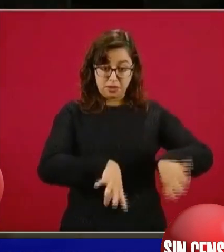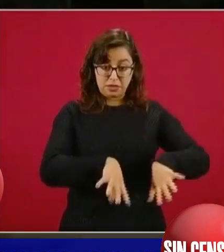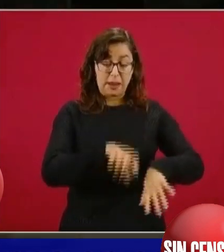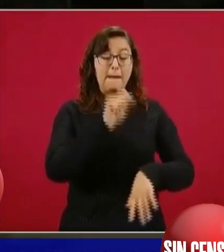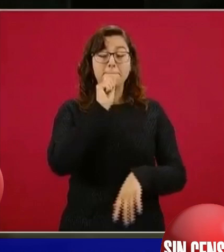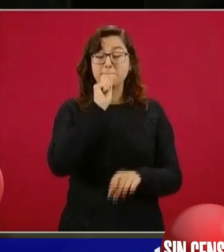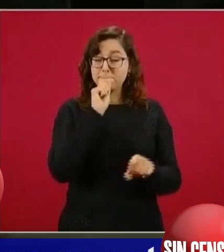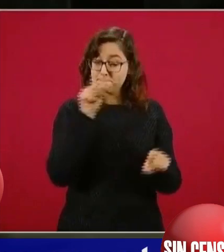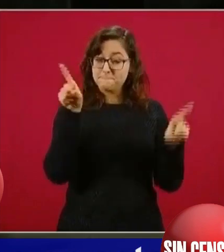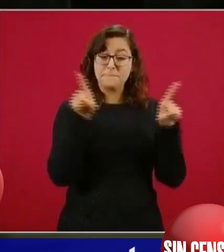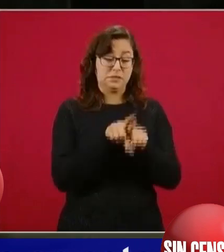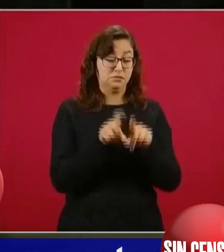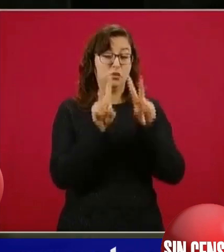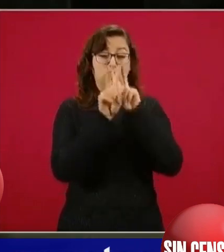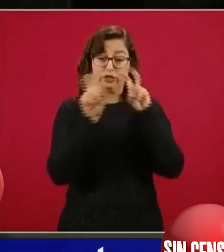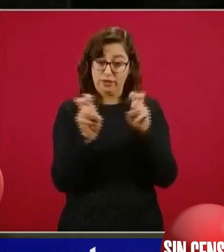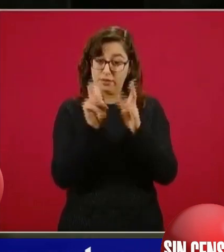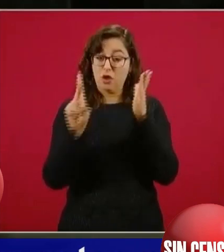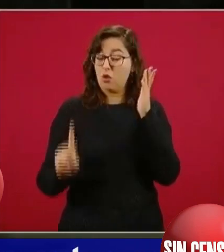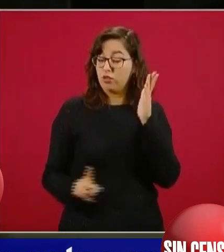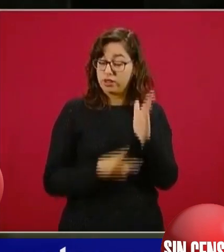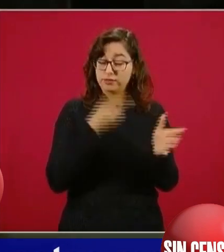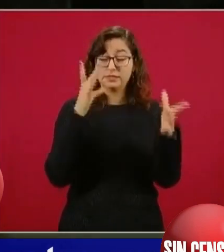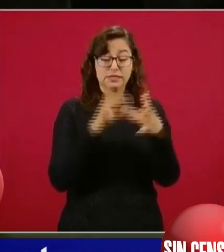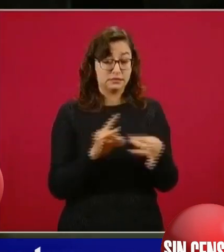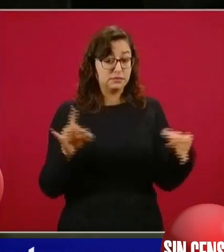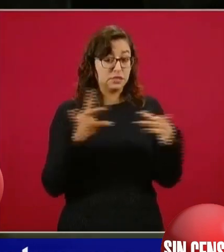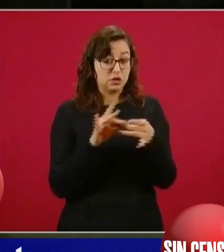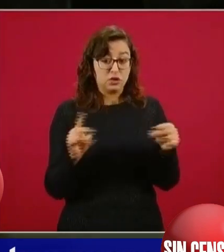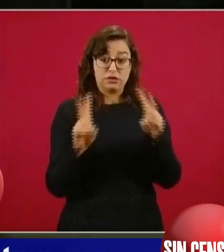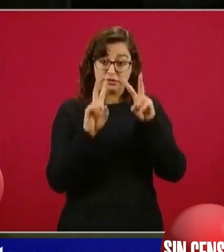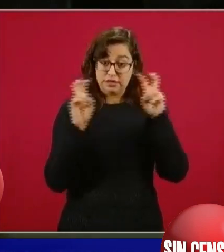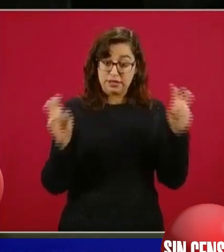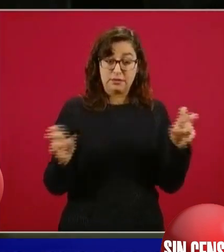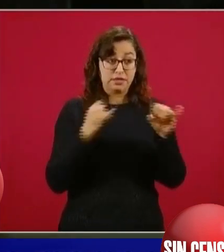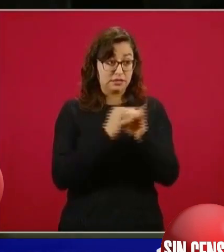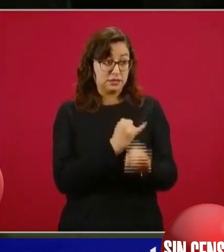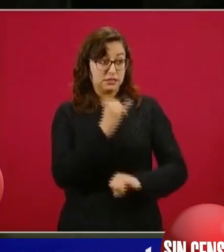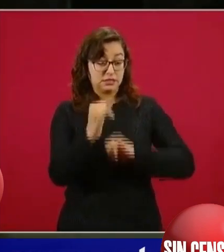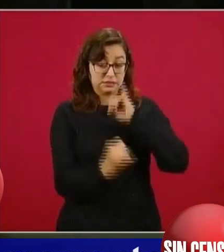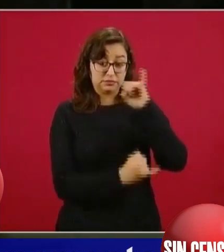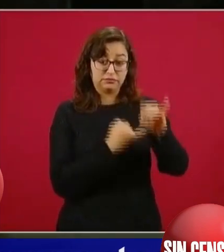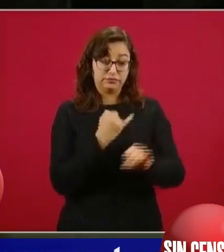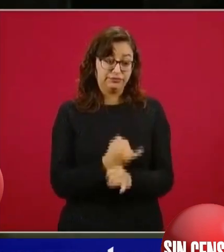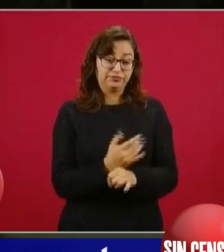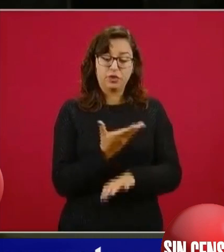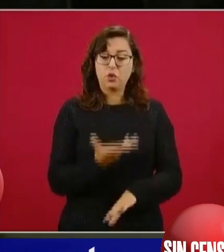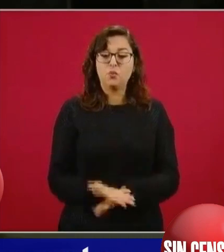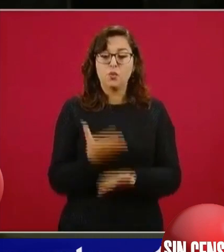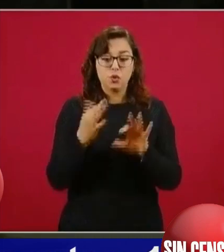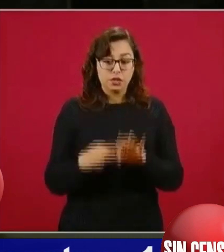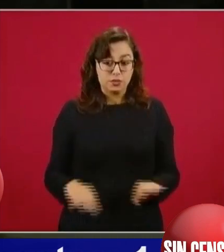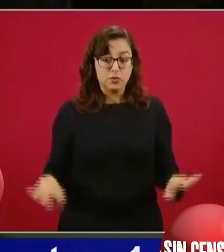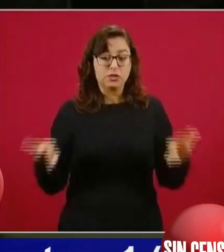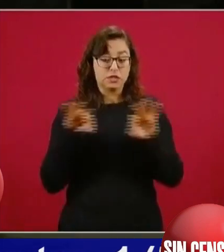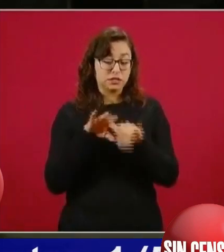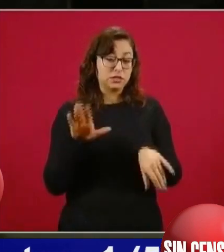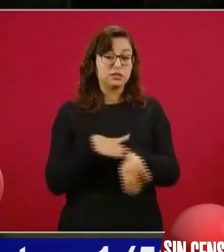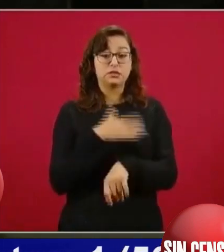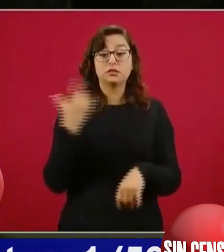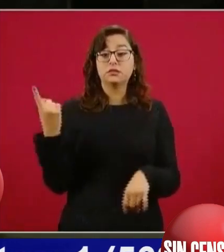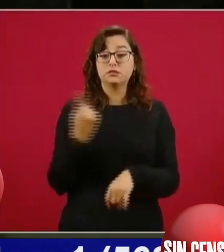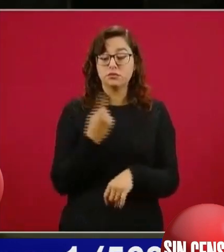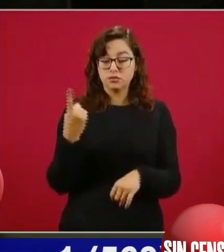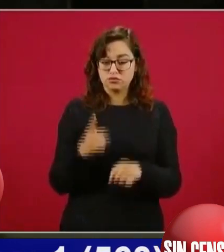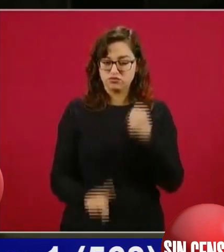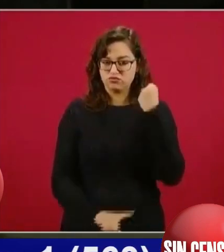salió nuevamente este tema de este mecanismo, y este mecanismo es importante porque destraba un problema